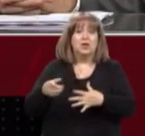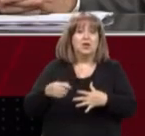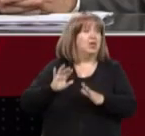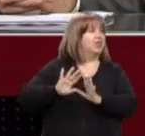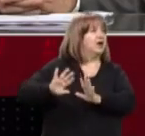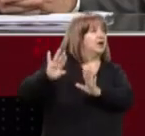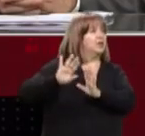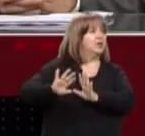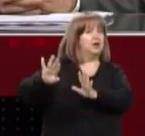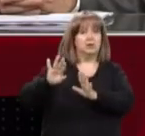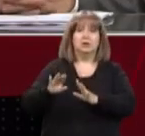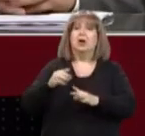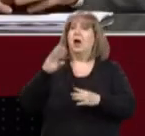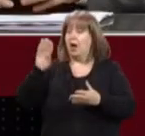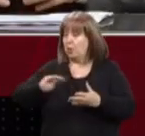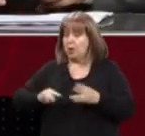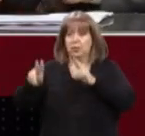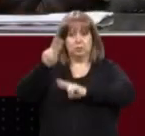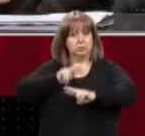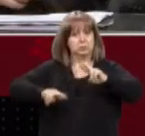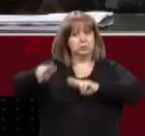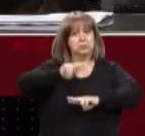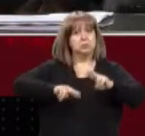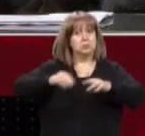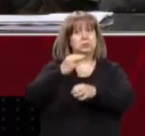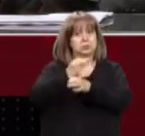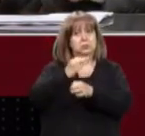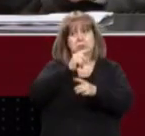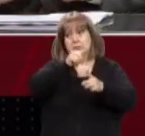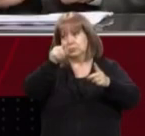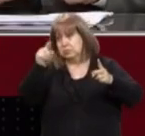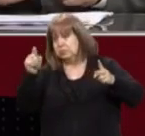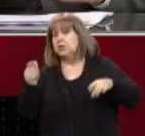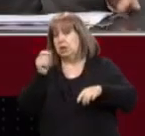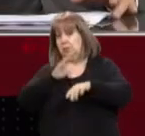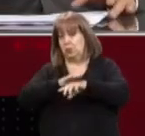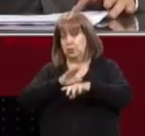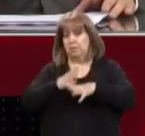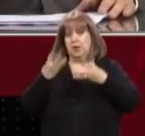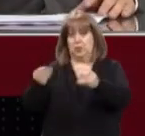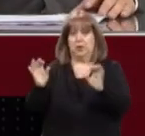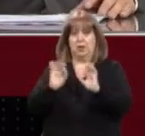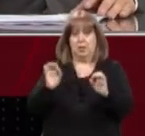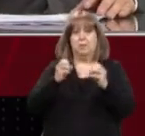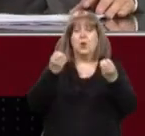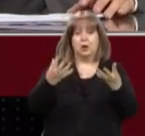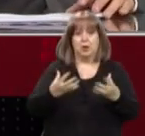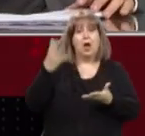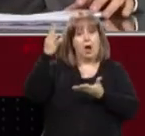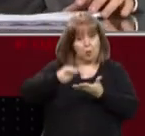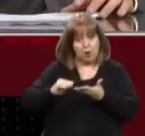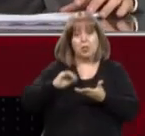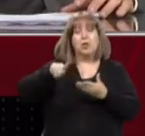a ir por todos y por todo. Ramón, le agradecemos mucho este contacto. Esperamos que pueda tener paz su